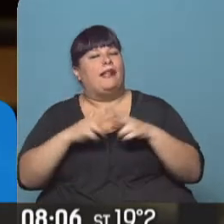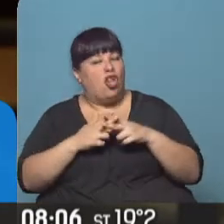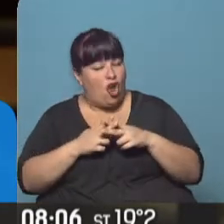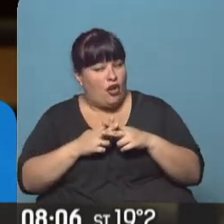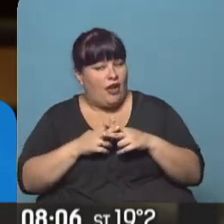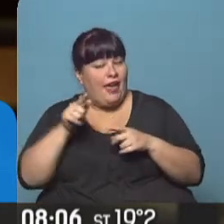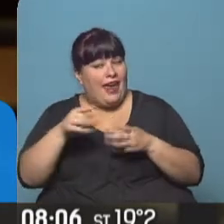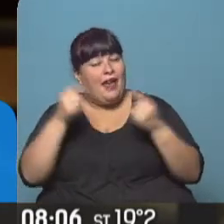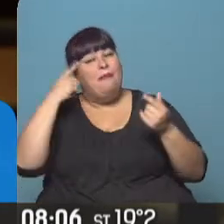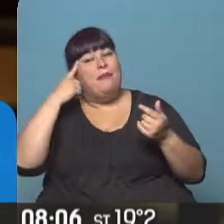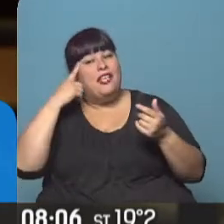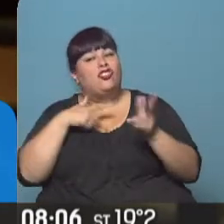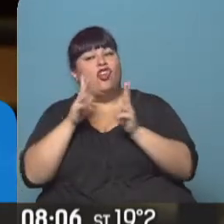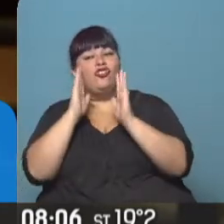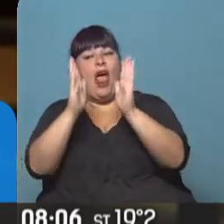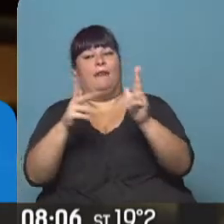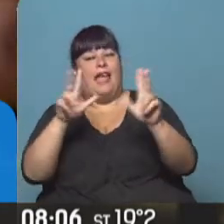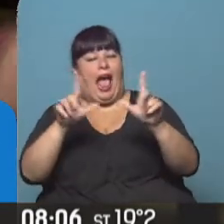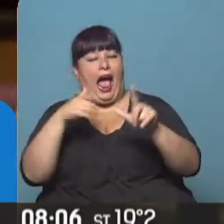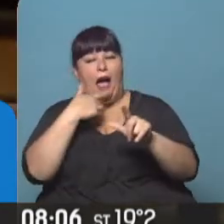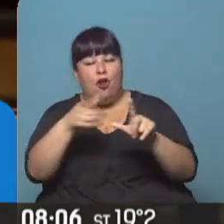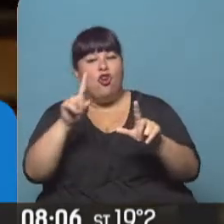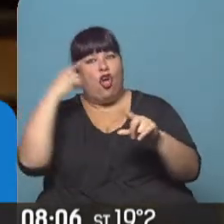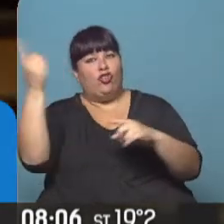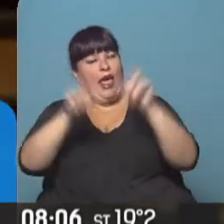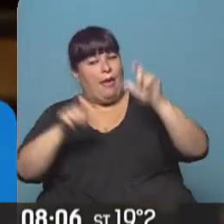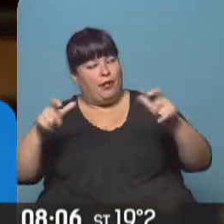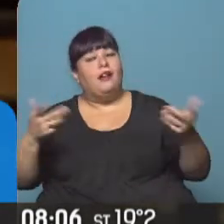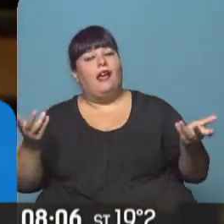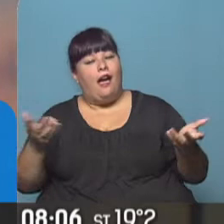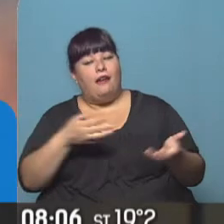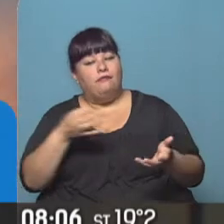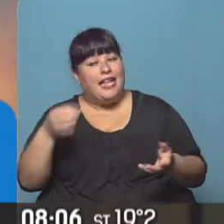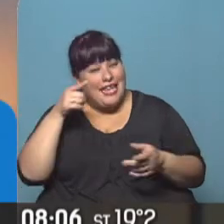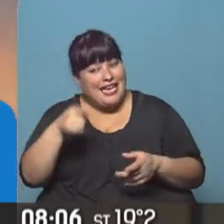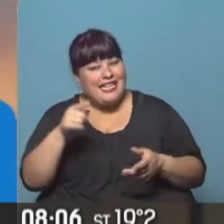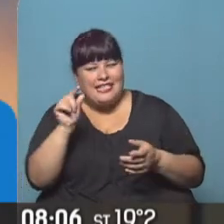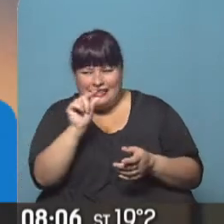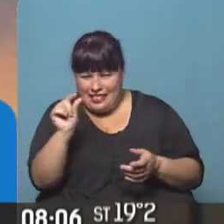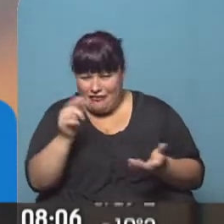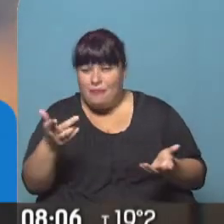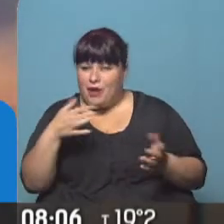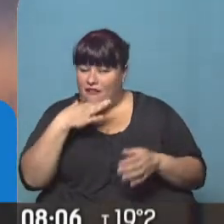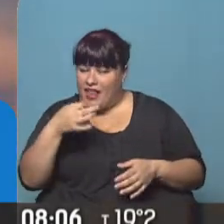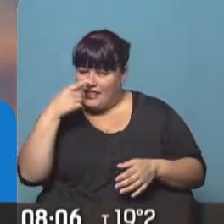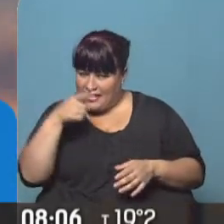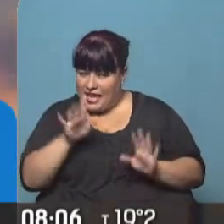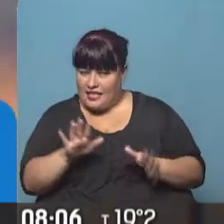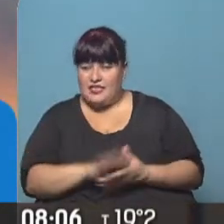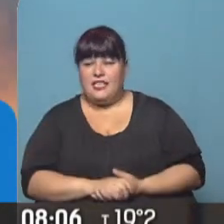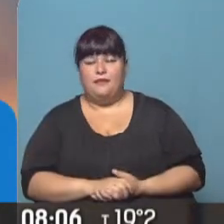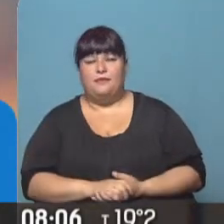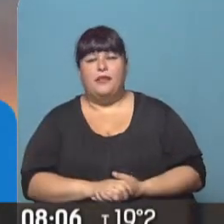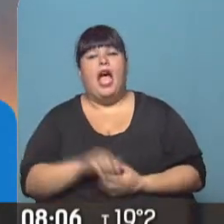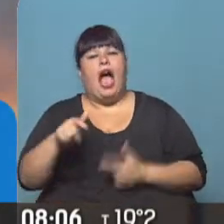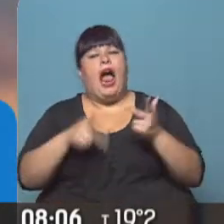esa abstracción da la idea de que le estoy hablando a una pantalla y no a un montón de gente. No a un montón de gente. Ese es finito, pero es interesante verlo así.